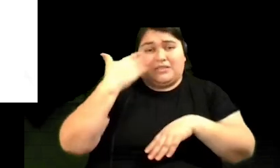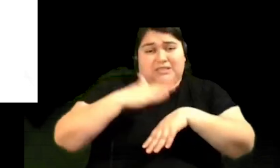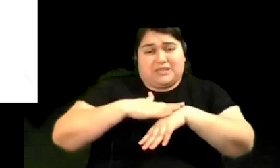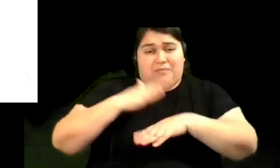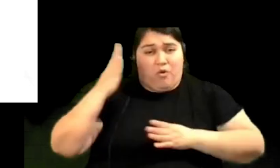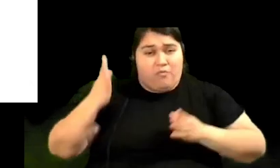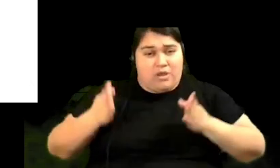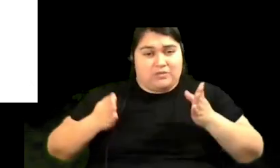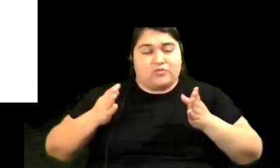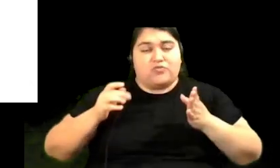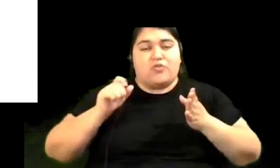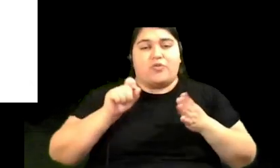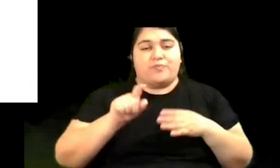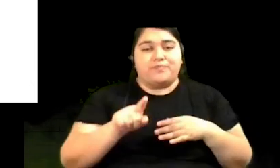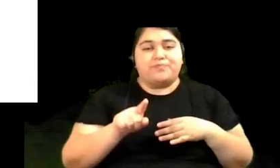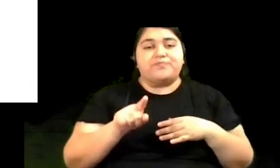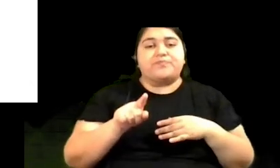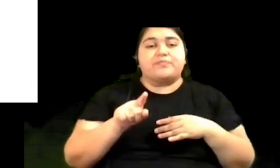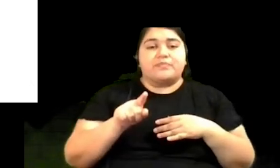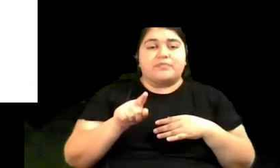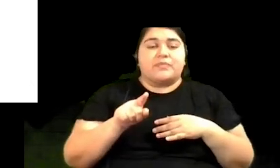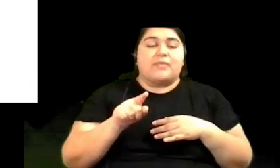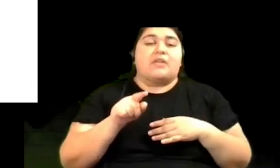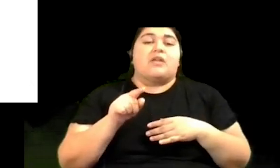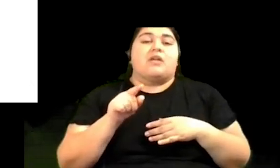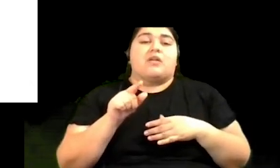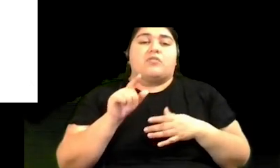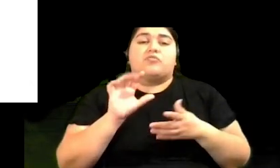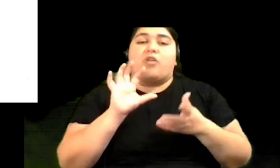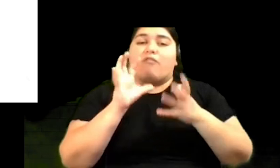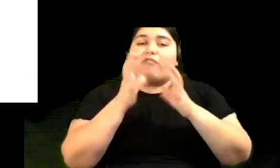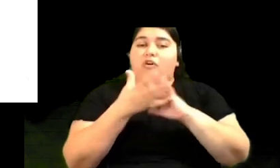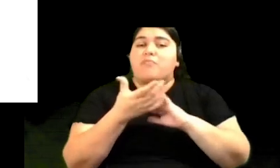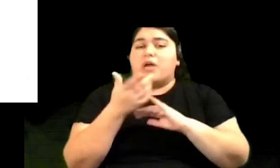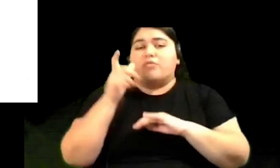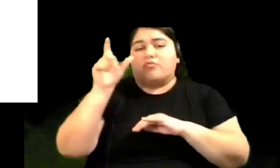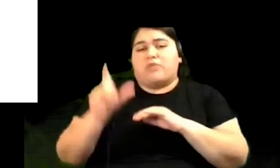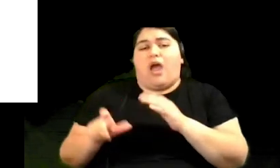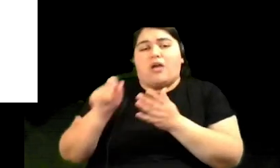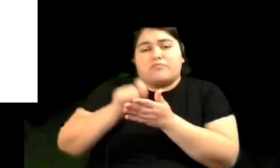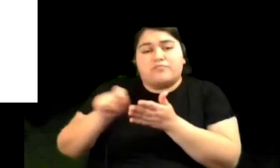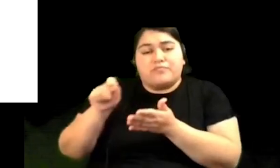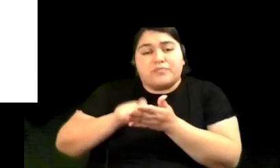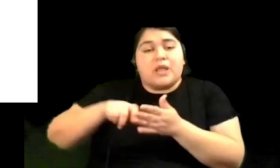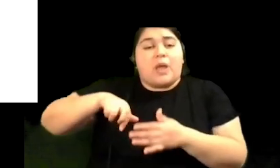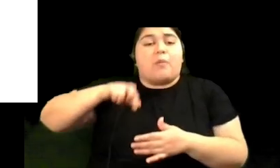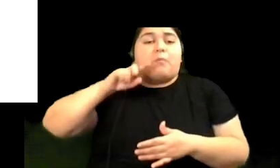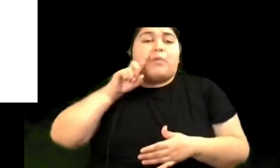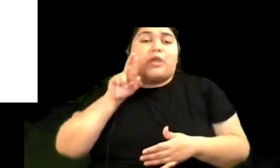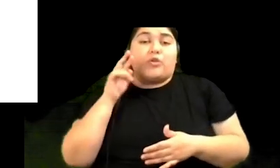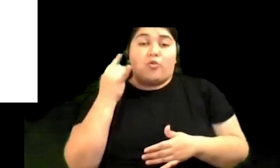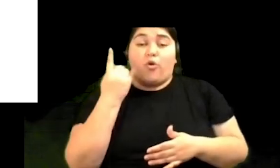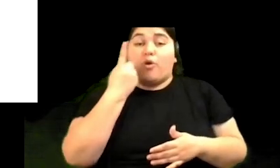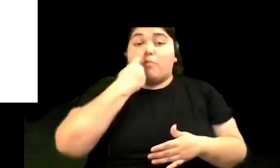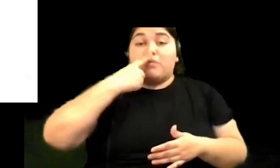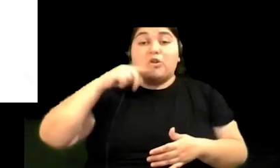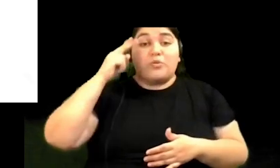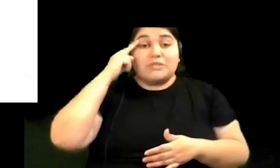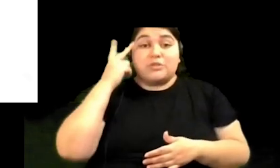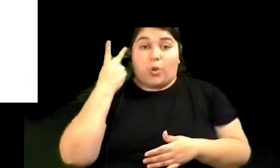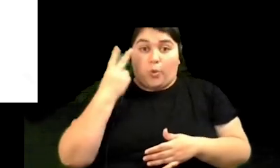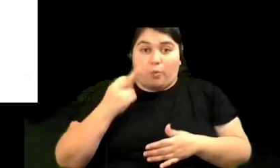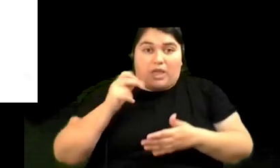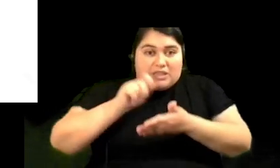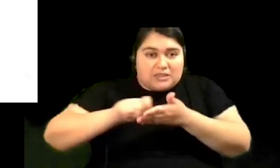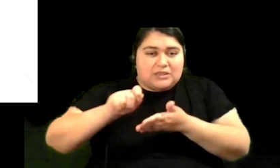se desarrolló a través de un autor muy conocido, Arthur Pigou, en el año 1920, en